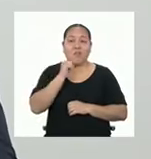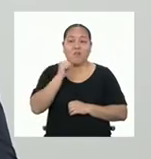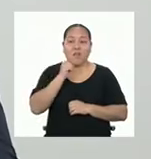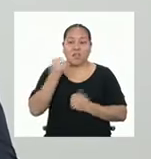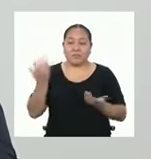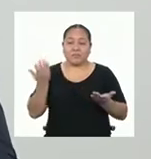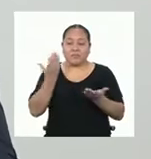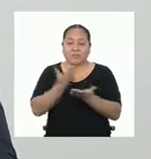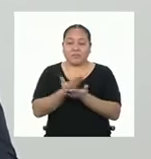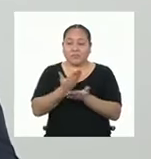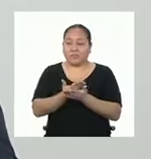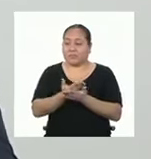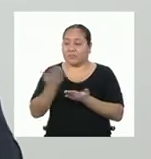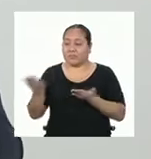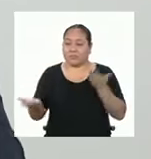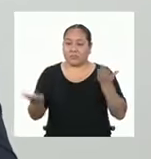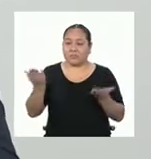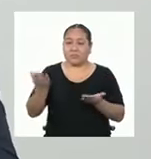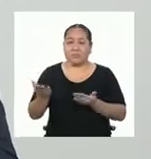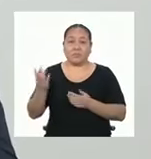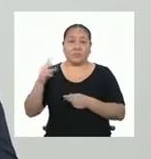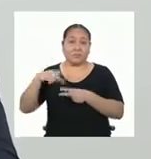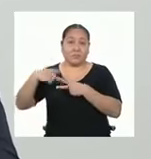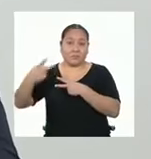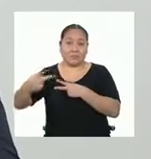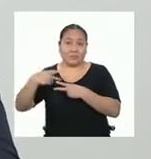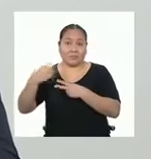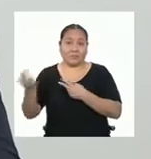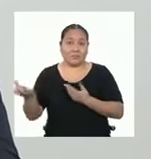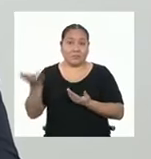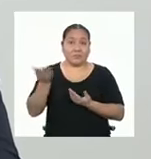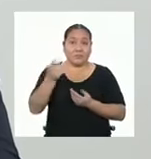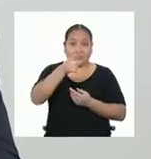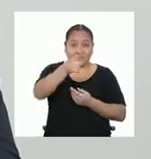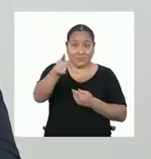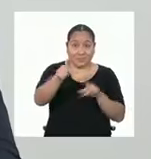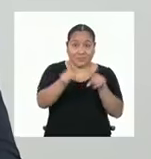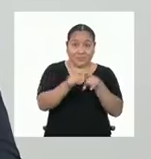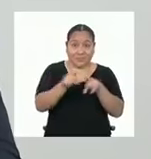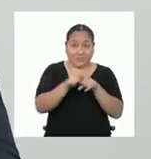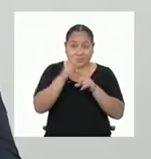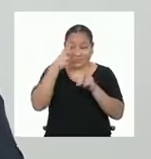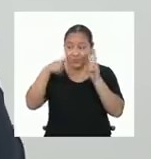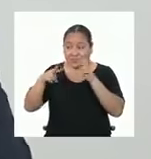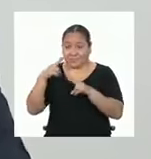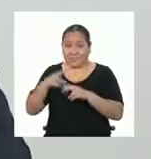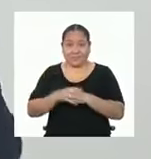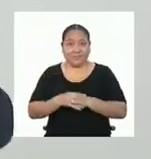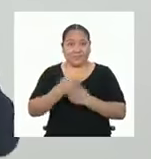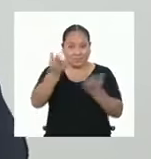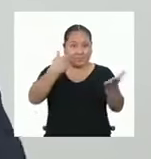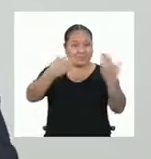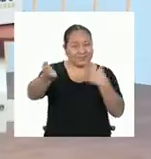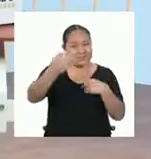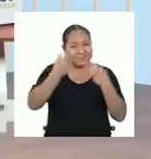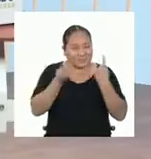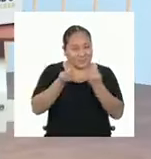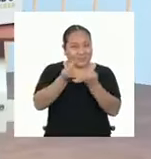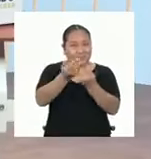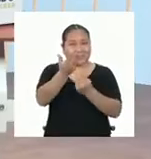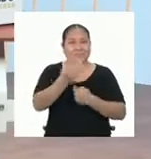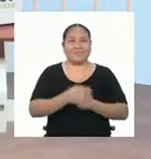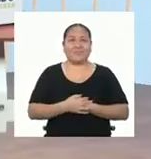terreno con el de tu vecino Chicas, chicos ¿Ustedes también están comparando las medidas de los terrenos? ¡Vamos! ¡Anímense!